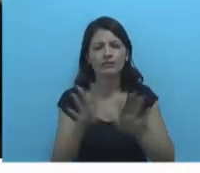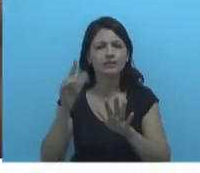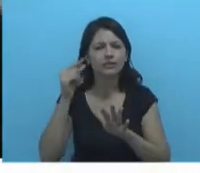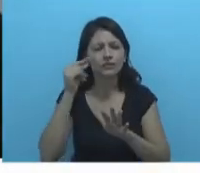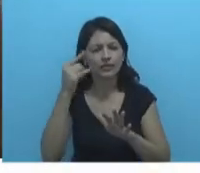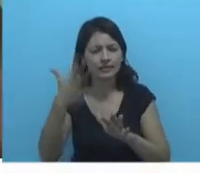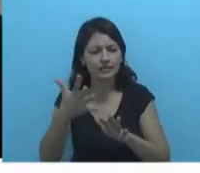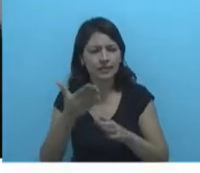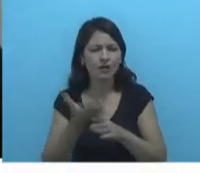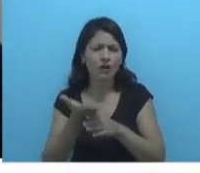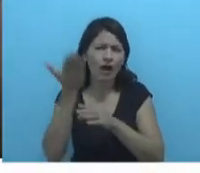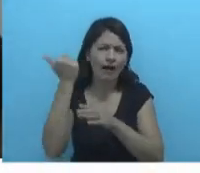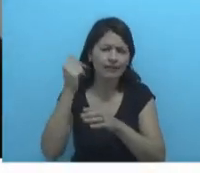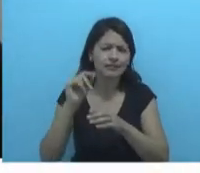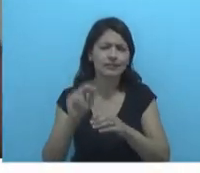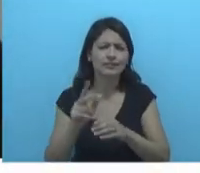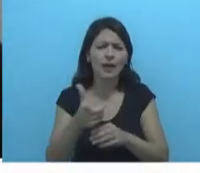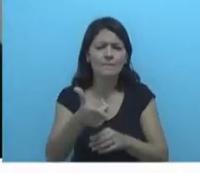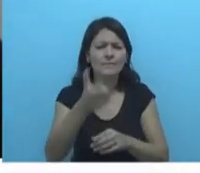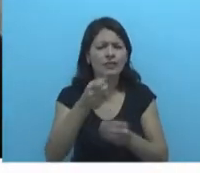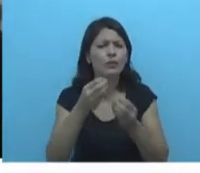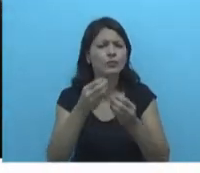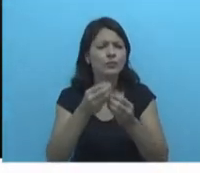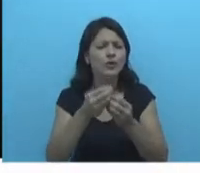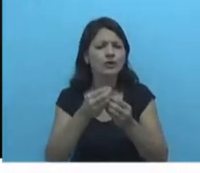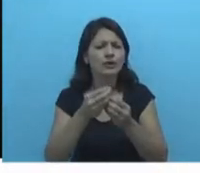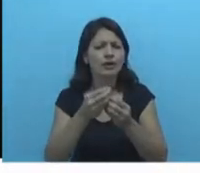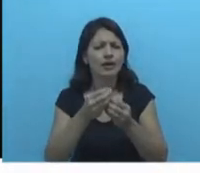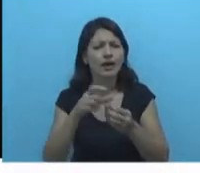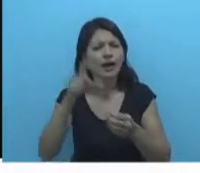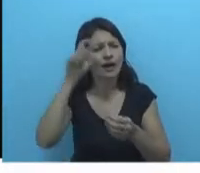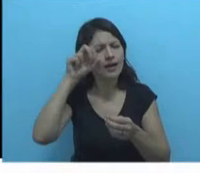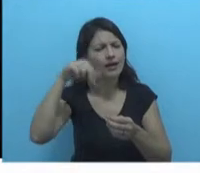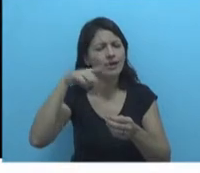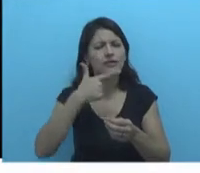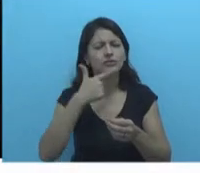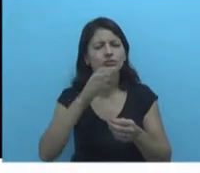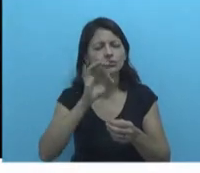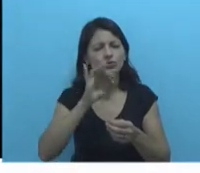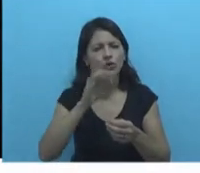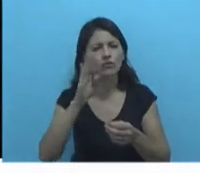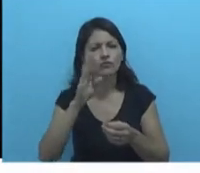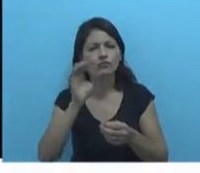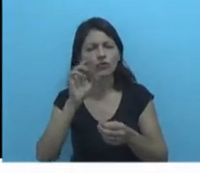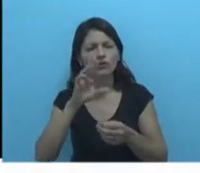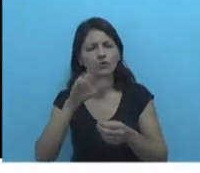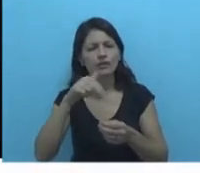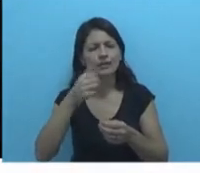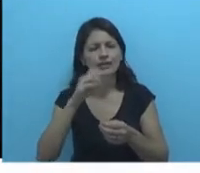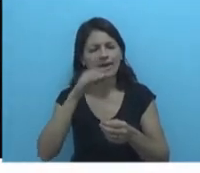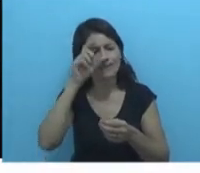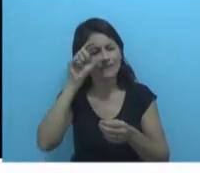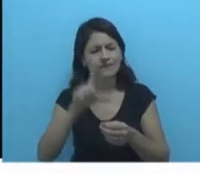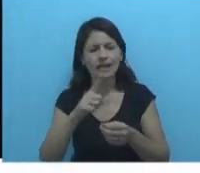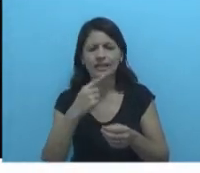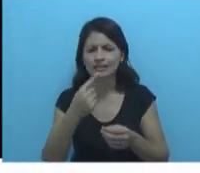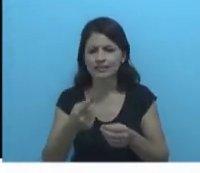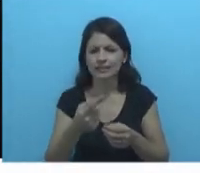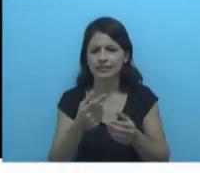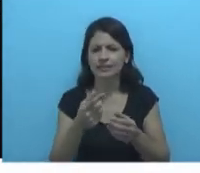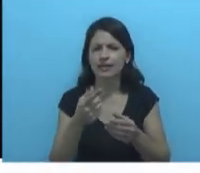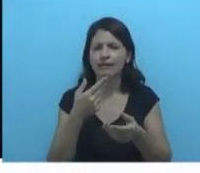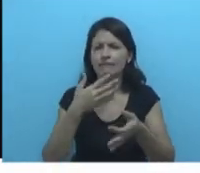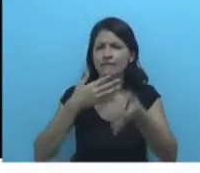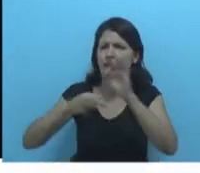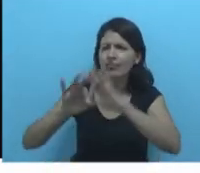asesinato de Enzo Bordaber, entre otras cosas porque De la Torre decía que en las exportaciones de la carne estaba la adulteración de todas